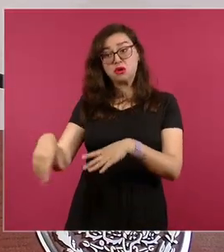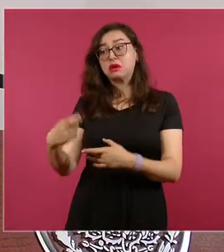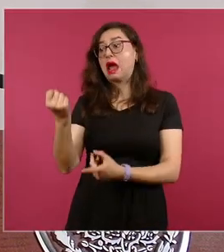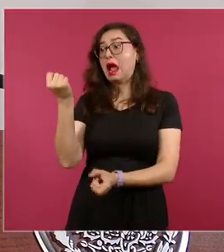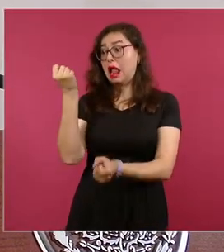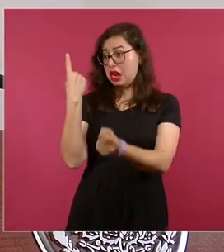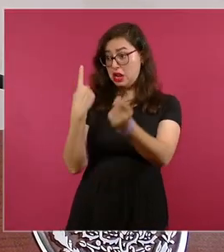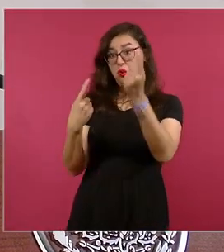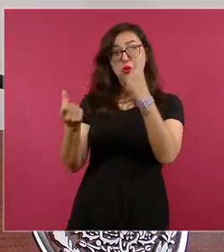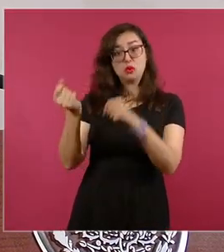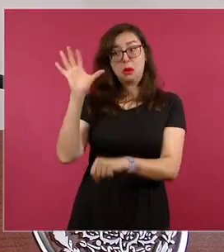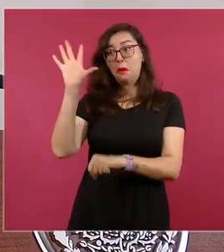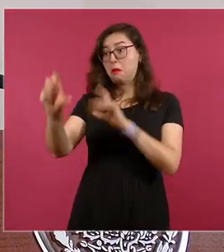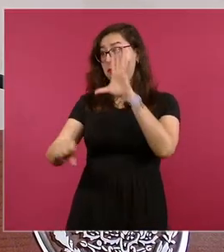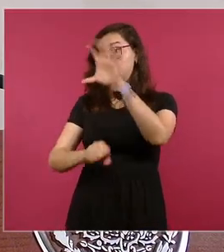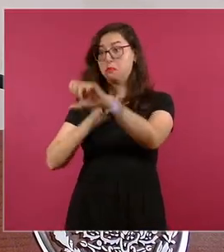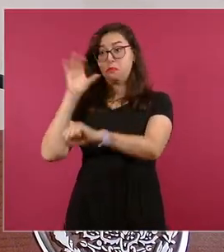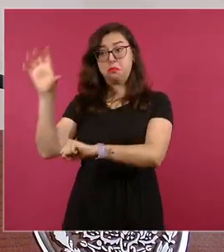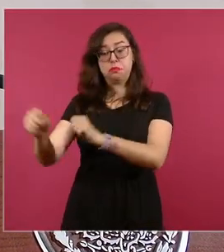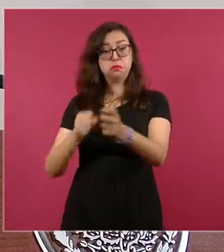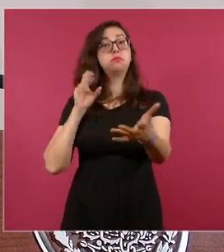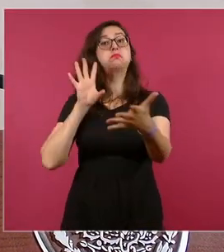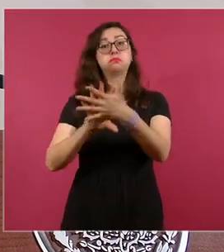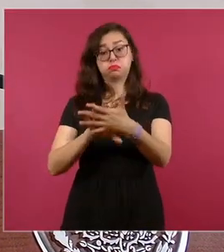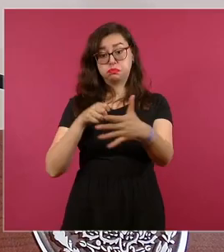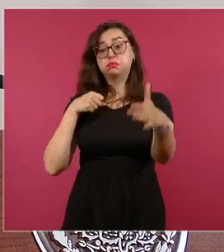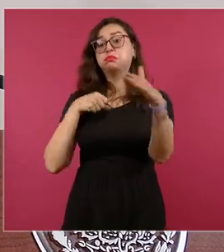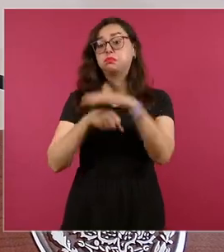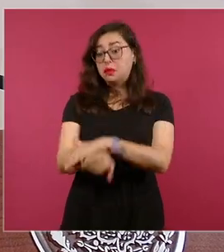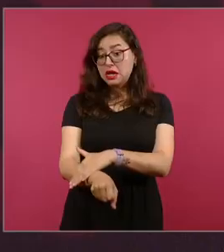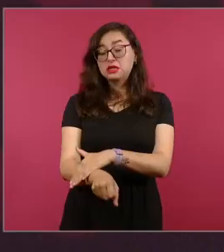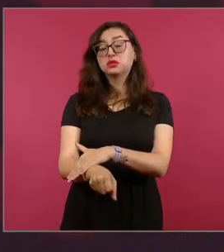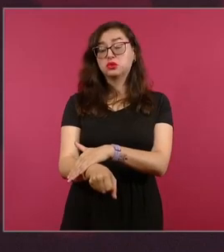¿no? Y para todos, porque